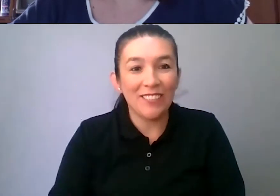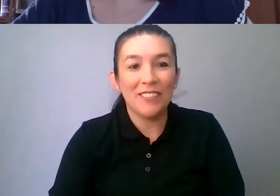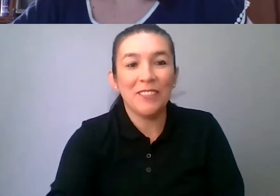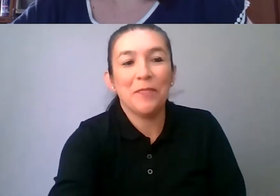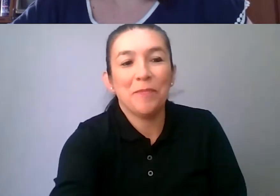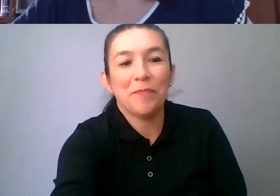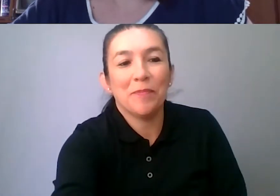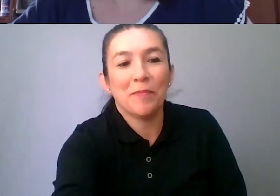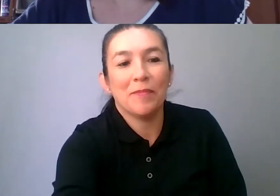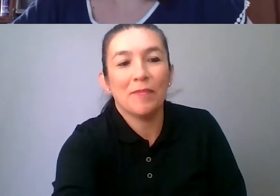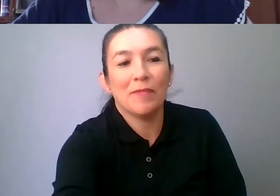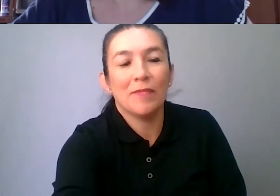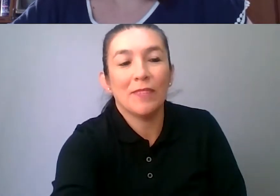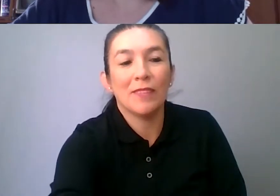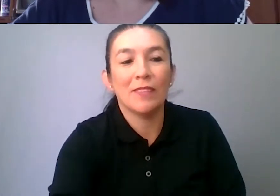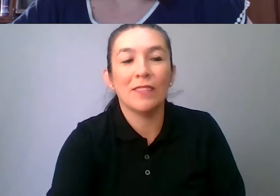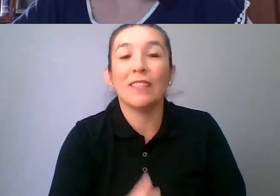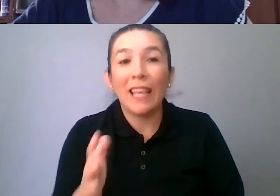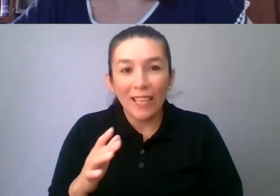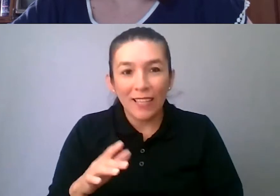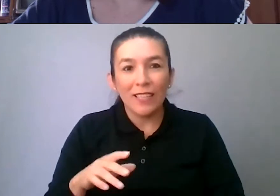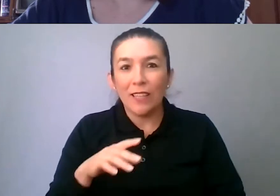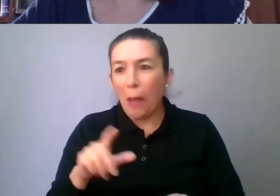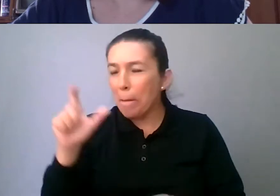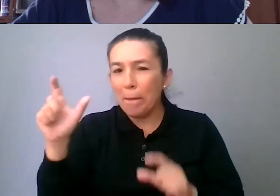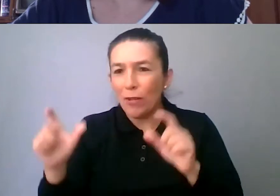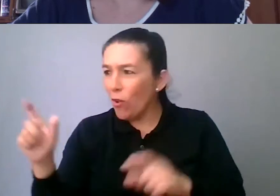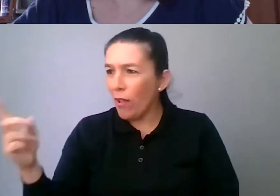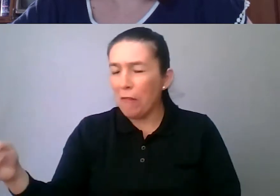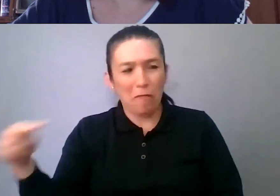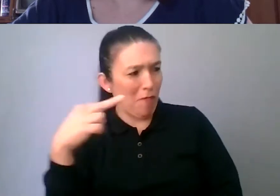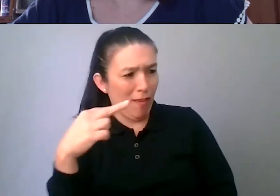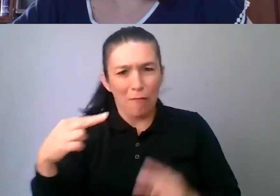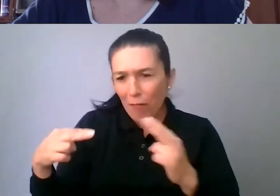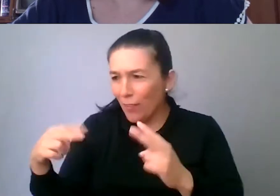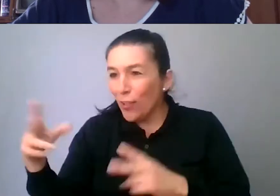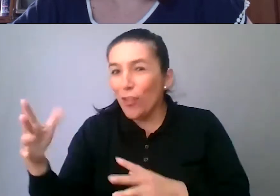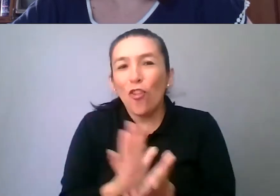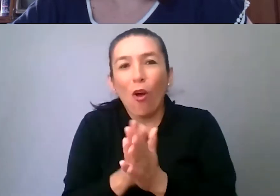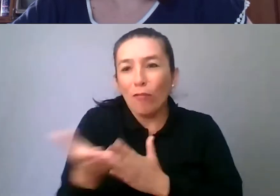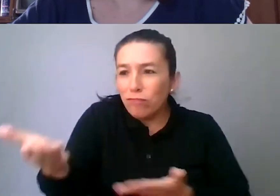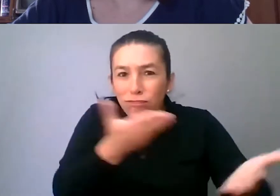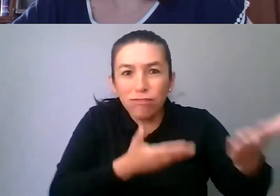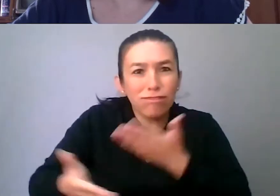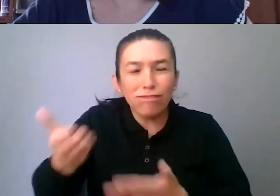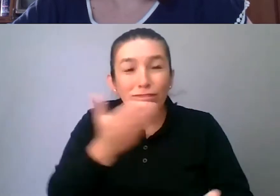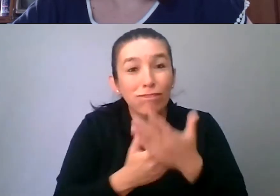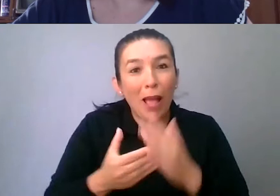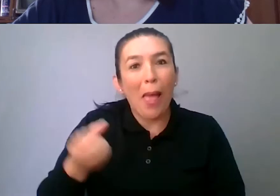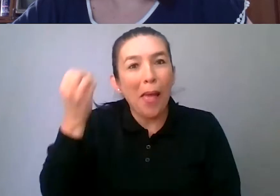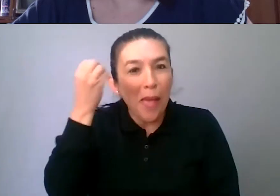y se va generando encuentro entre las personas, se va generando aprendizaje, se va